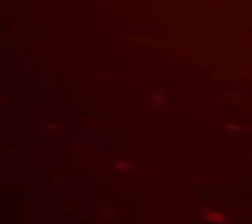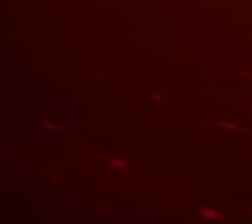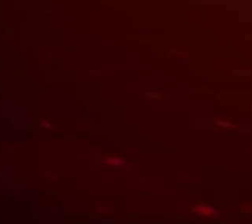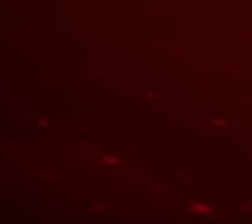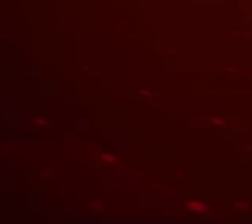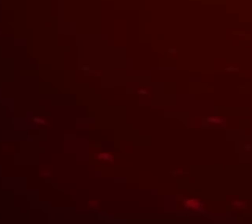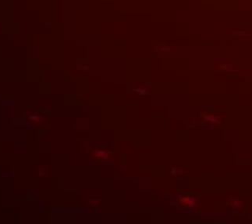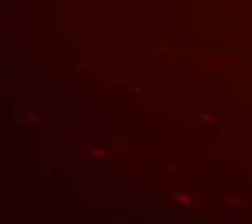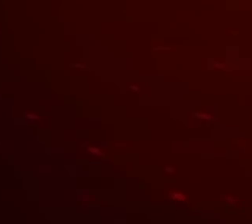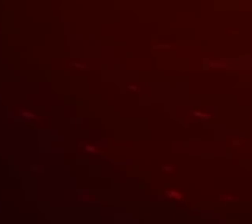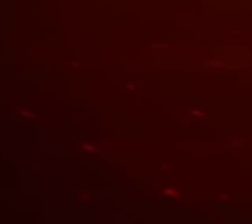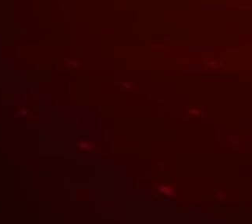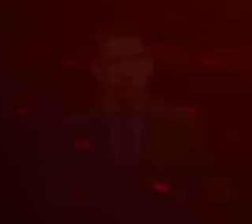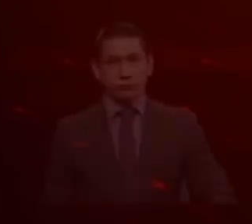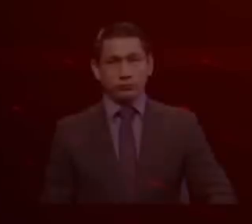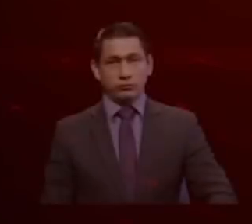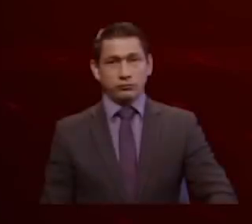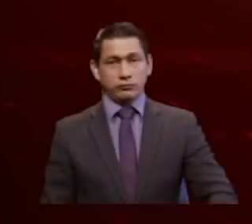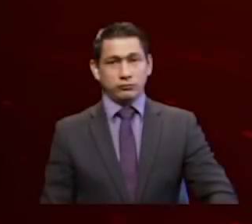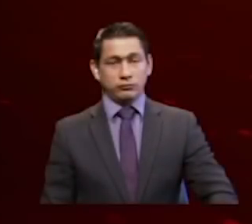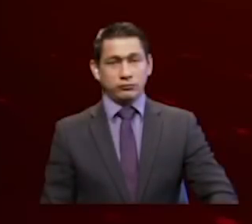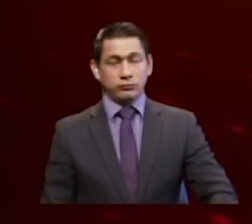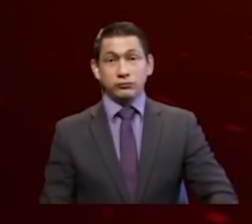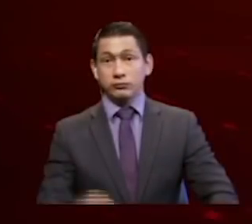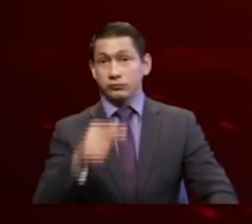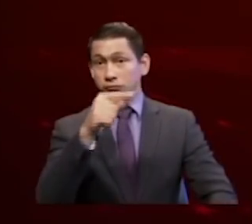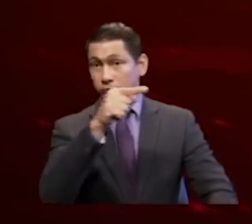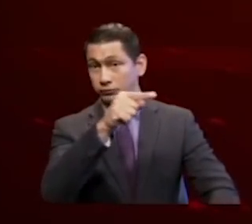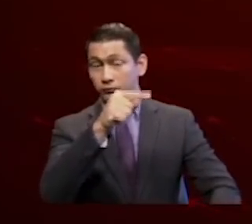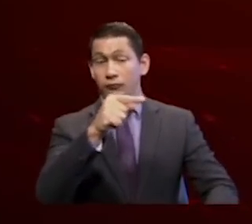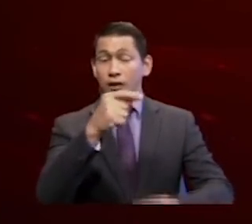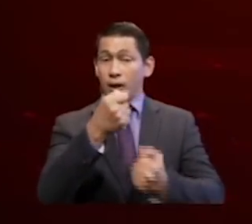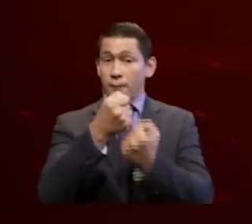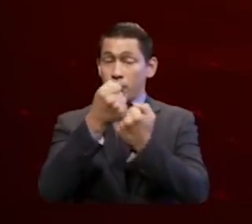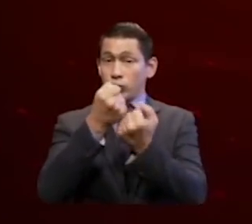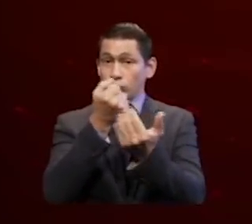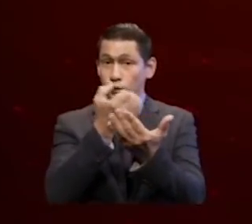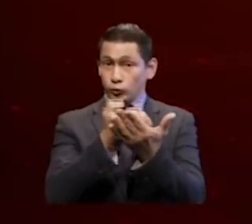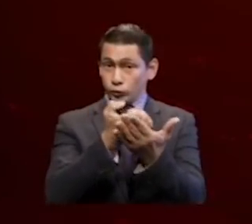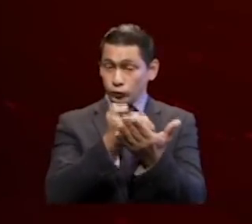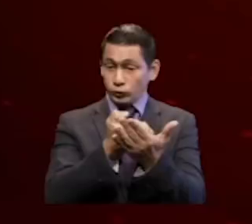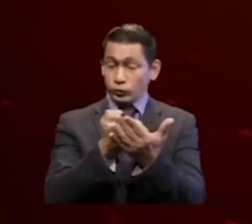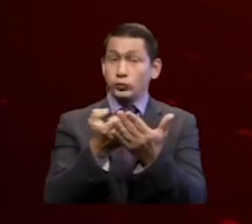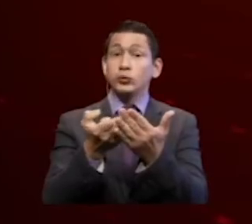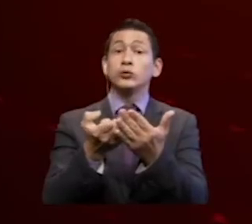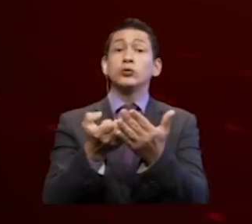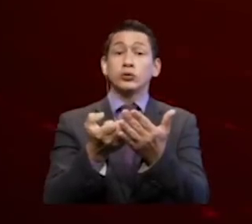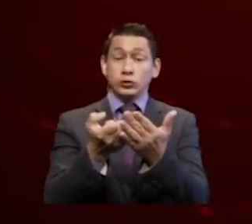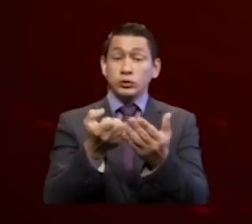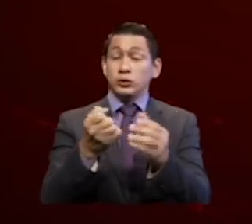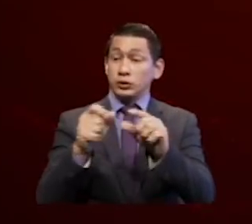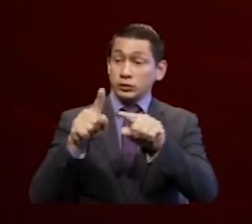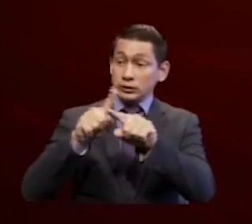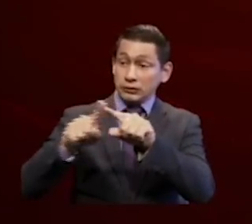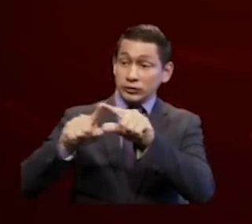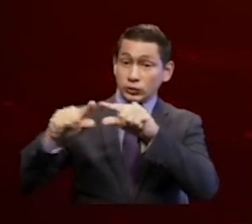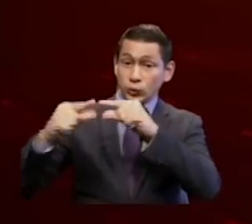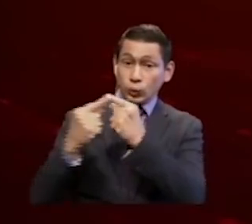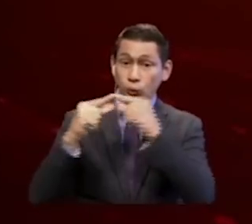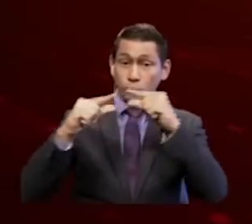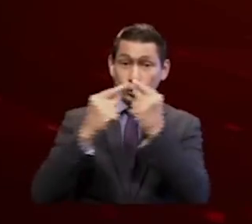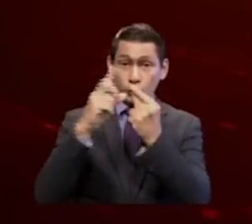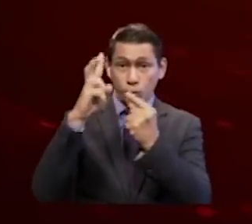se amenaza a los residentes por la falta de colaboración económica con ciertas agrupaciones delictivas. La policía